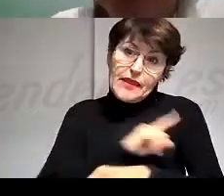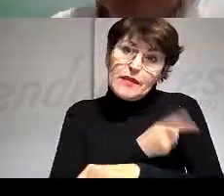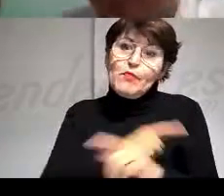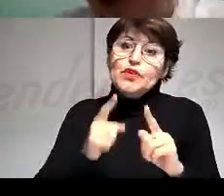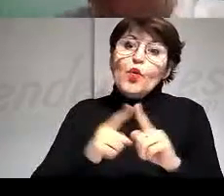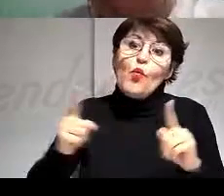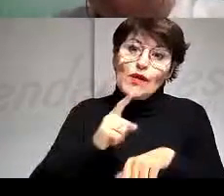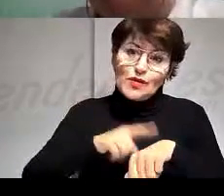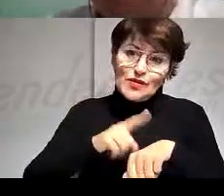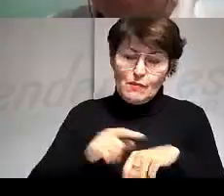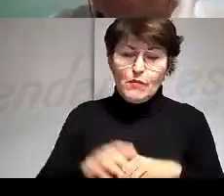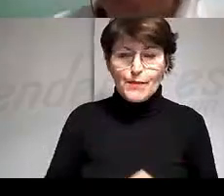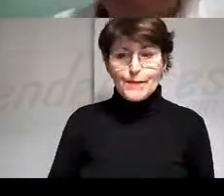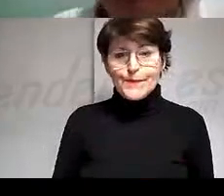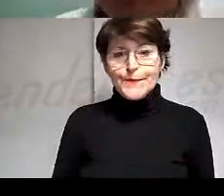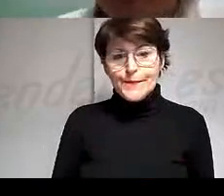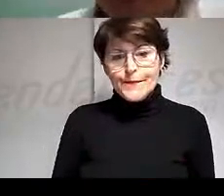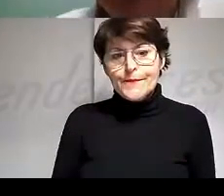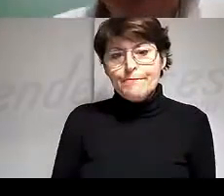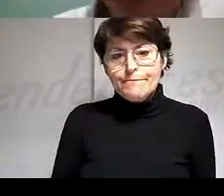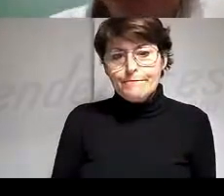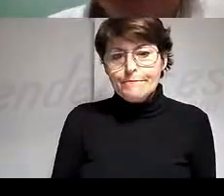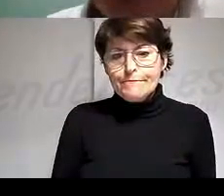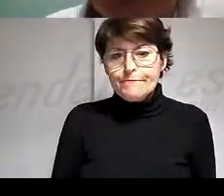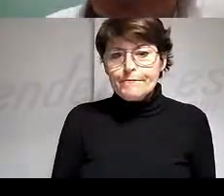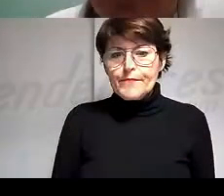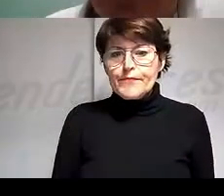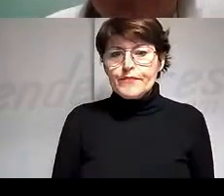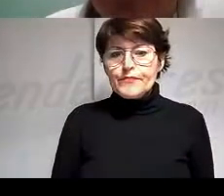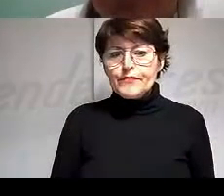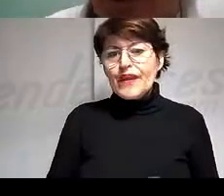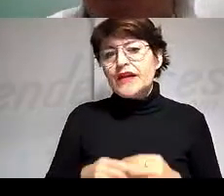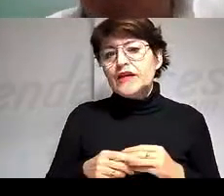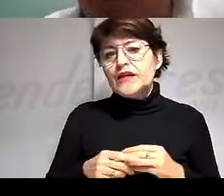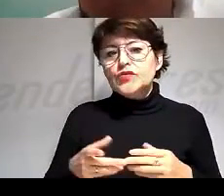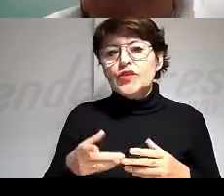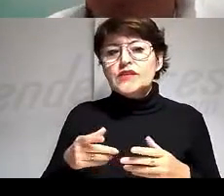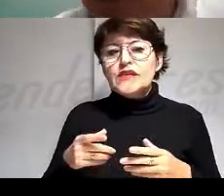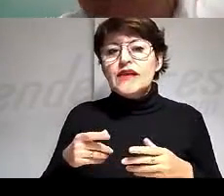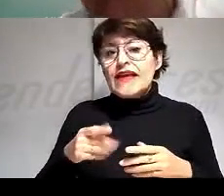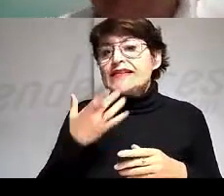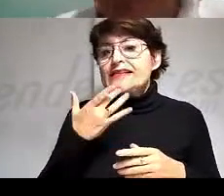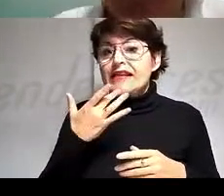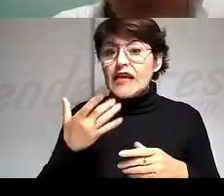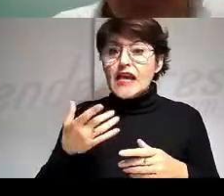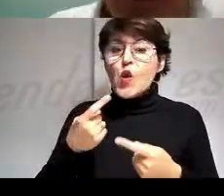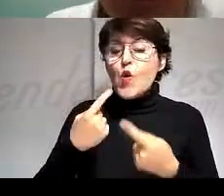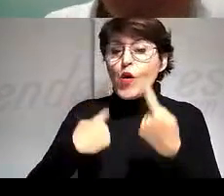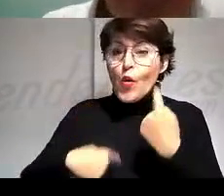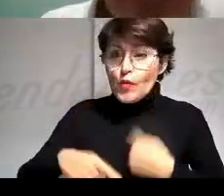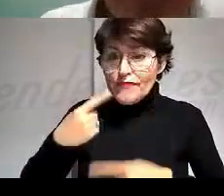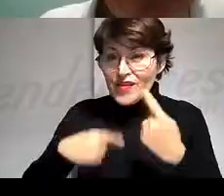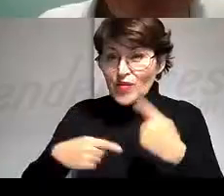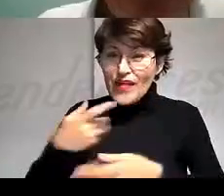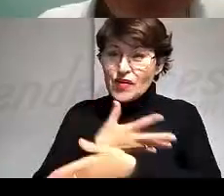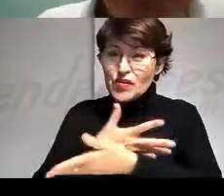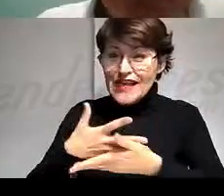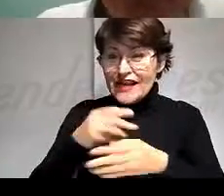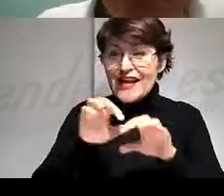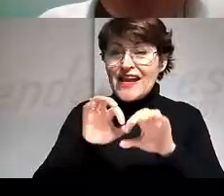de más va a acabar en forma de triglicérido depositado en las cartucheras, en las piernas o las cartucheras.